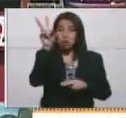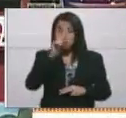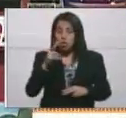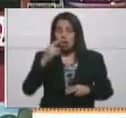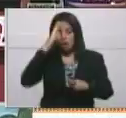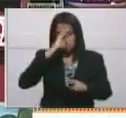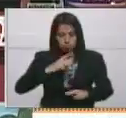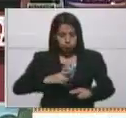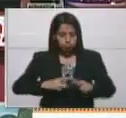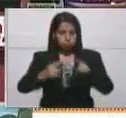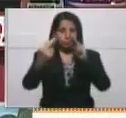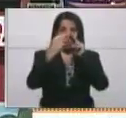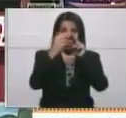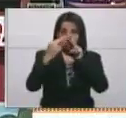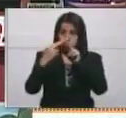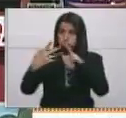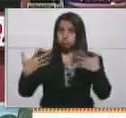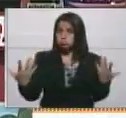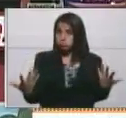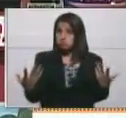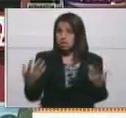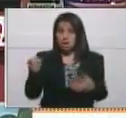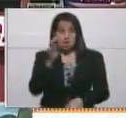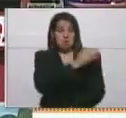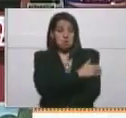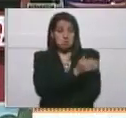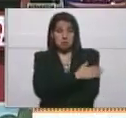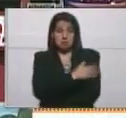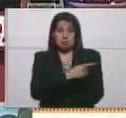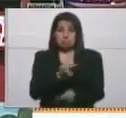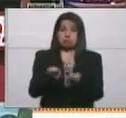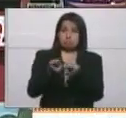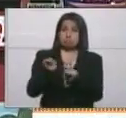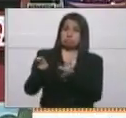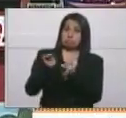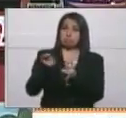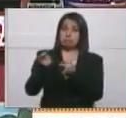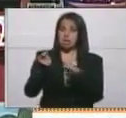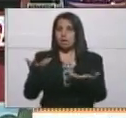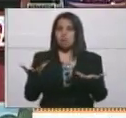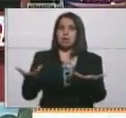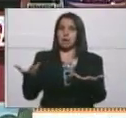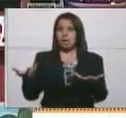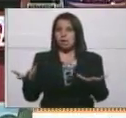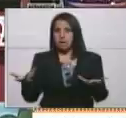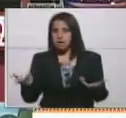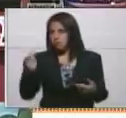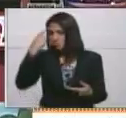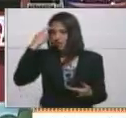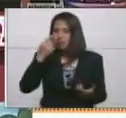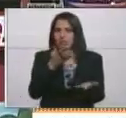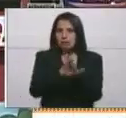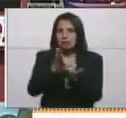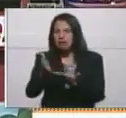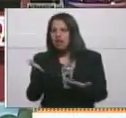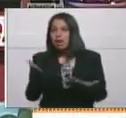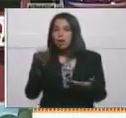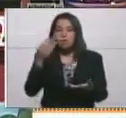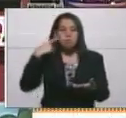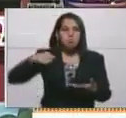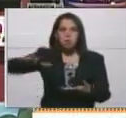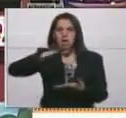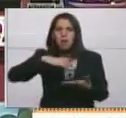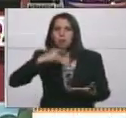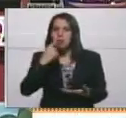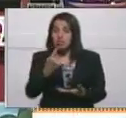reconozcamos. La derecha, como está tan presionada, ellos no saben a quién hacerle caso. Si al pueblo que les dice